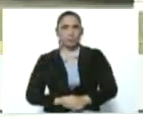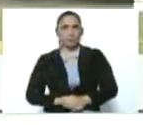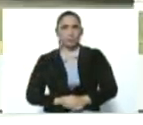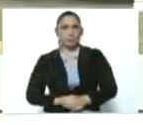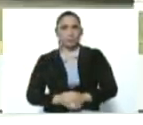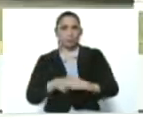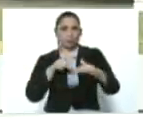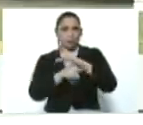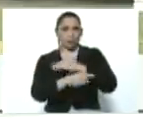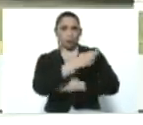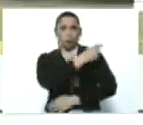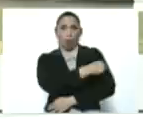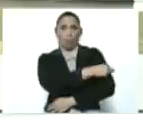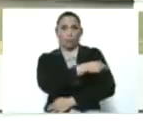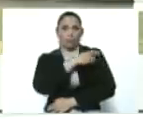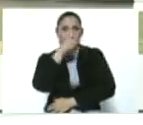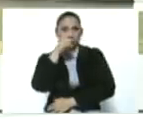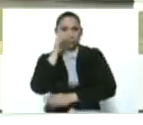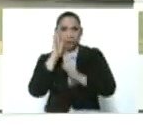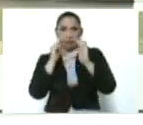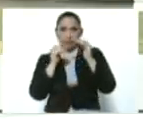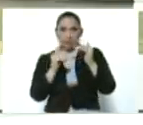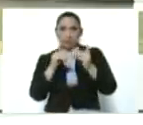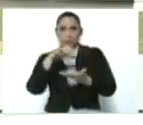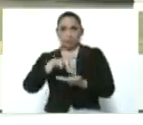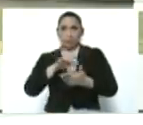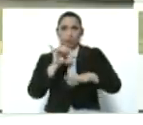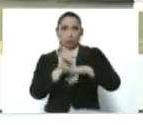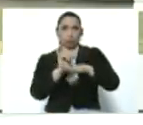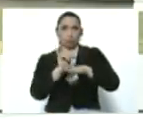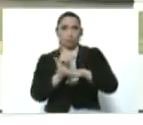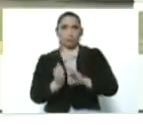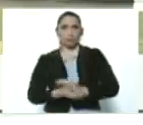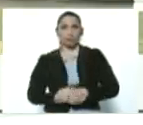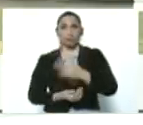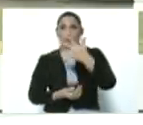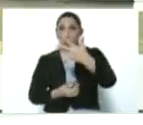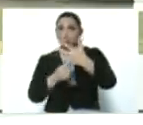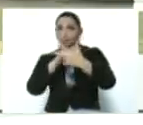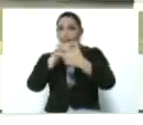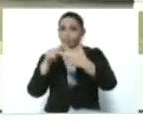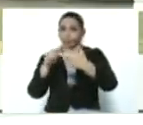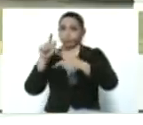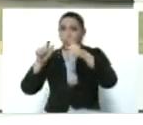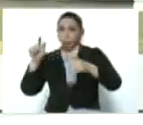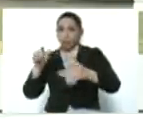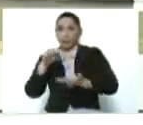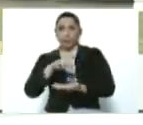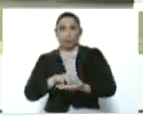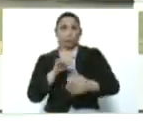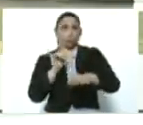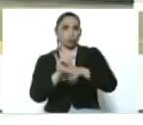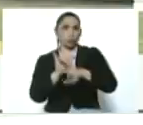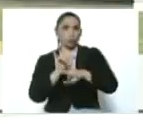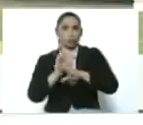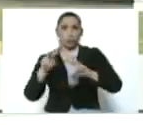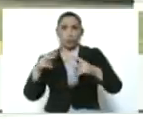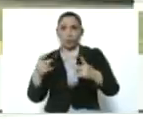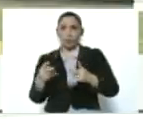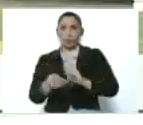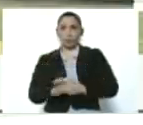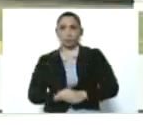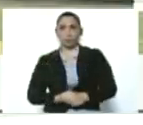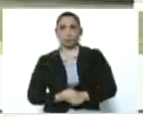centinela atendido en cumaná de atención estado sucre para el caso estado sucre atención no bajen la